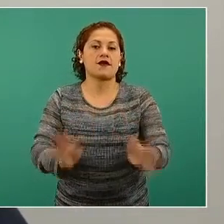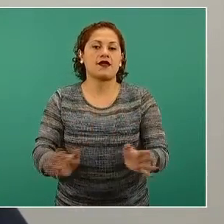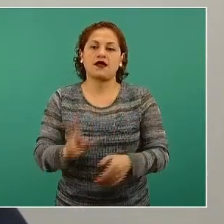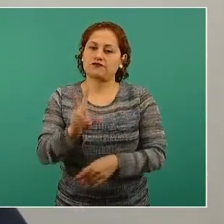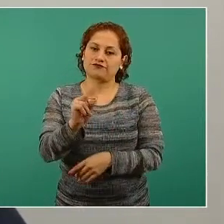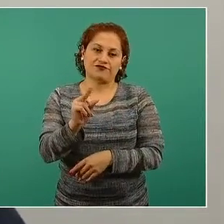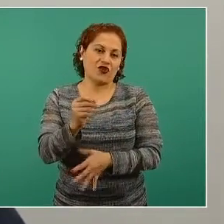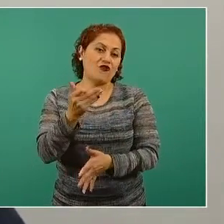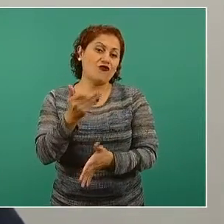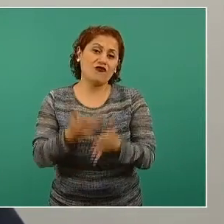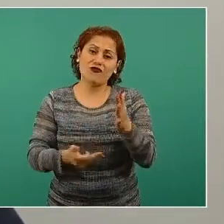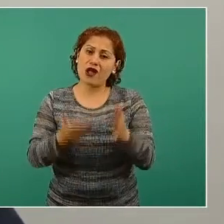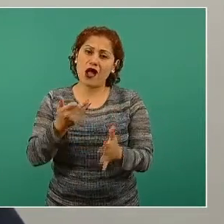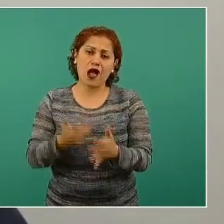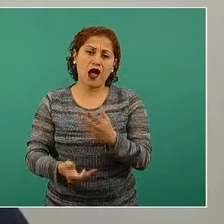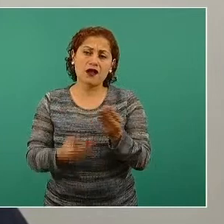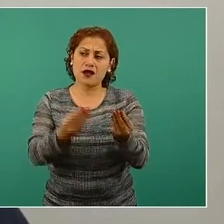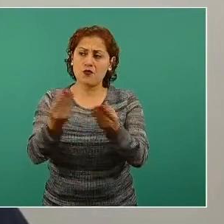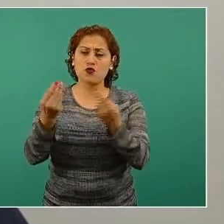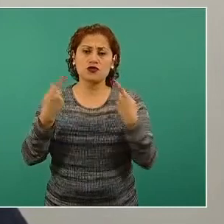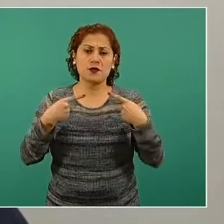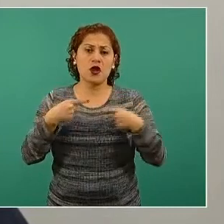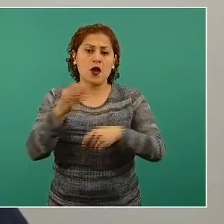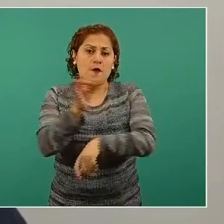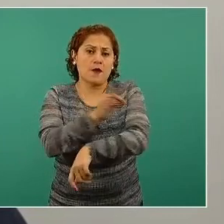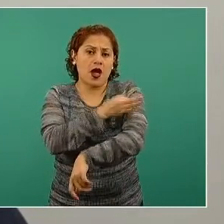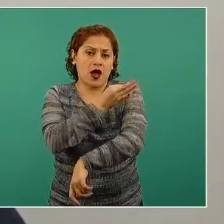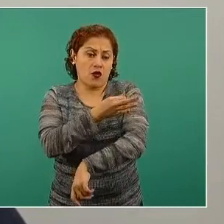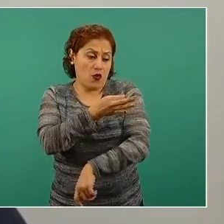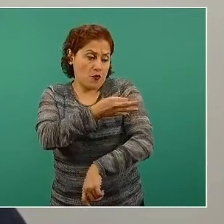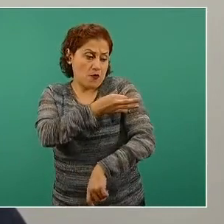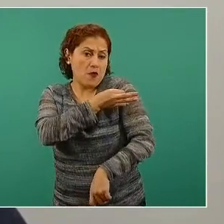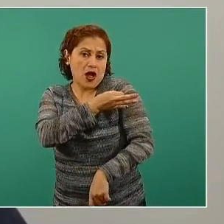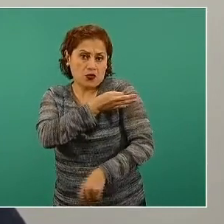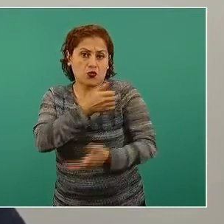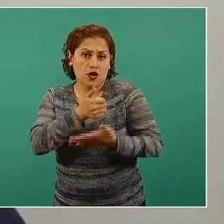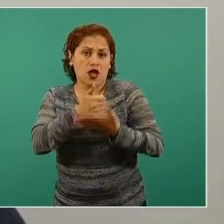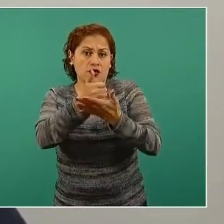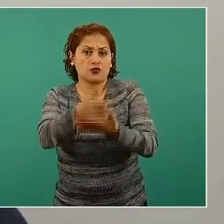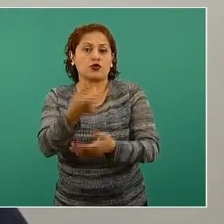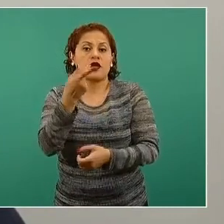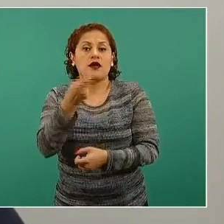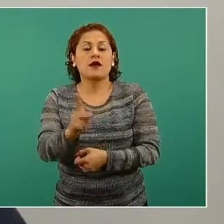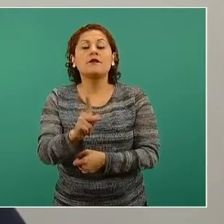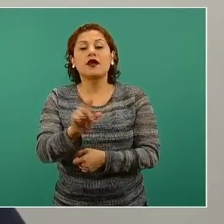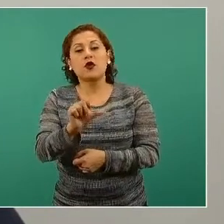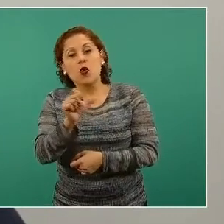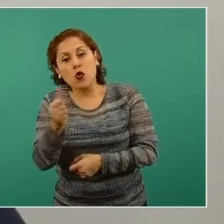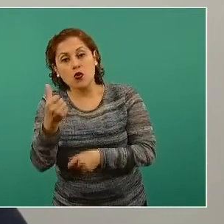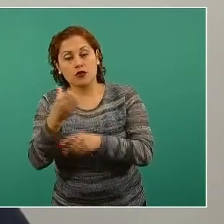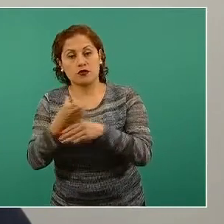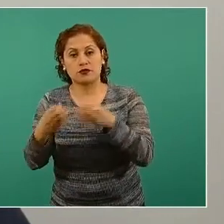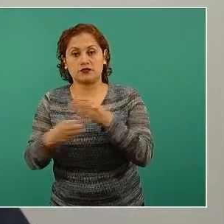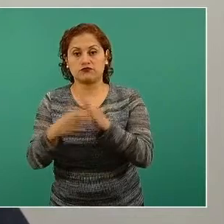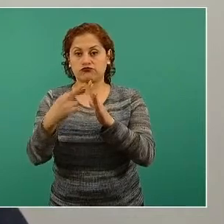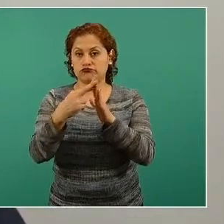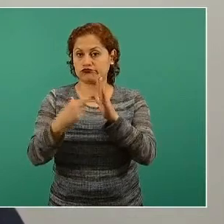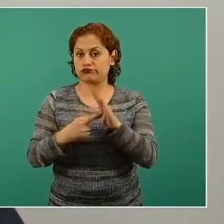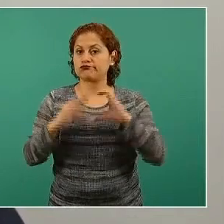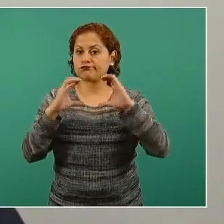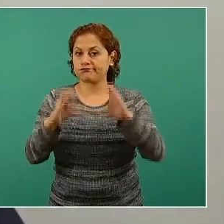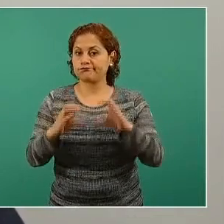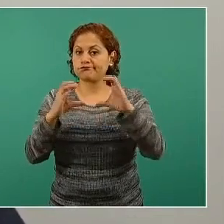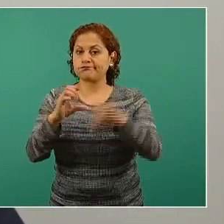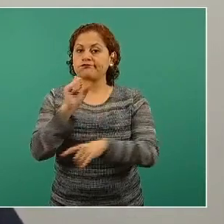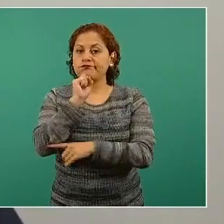en varios meses adelante en el año. Ahorita todavía no tenemos ese impacto, ya iniciamos, se espera lograr en algún momento, pero en este